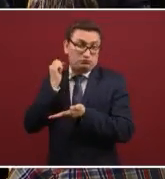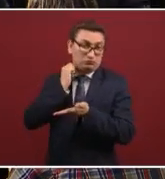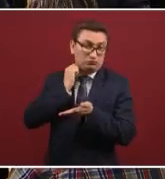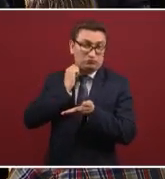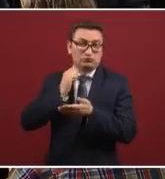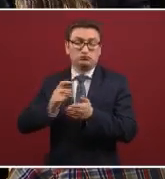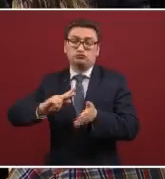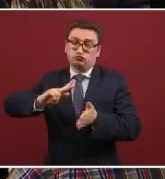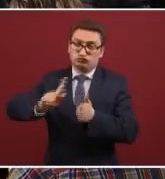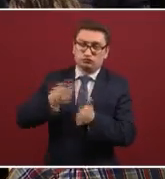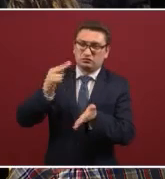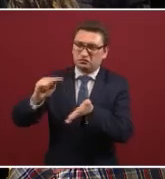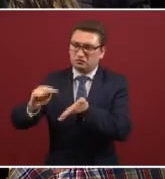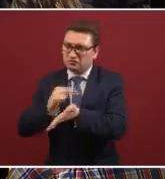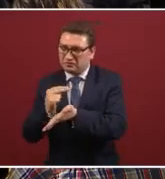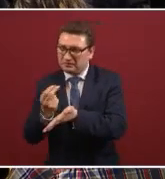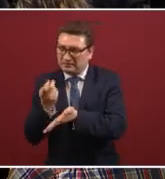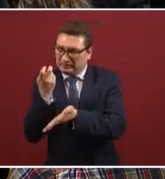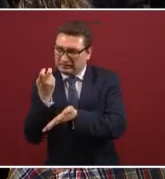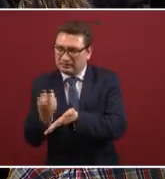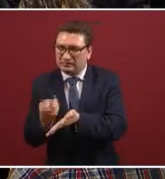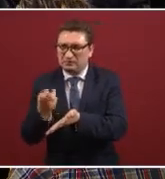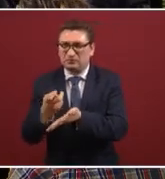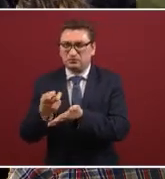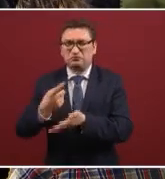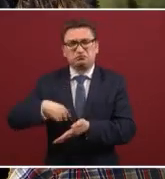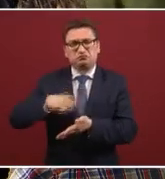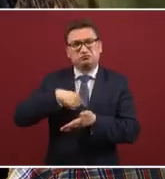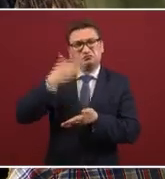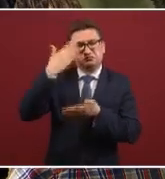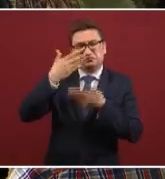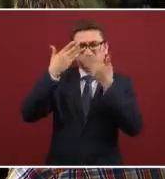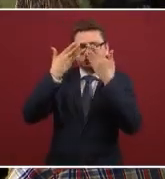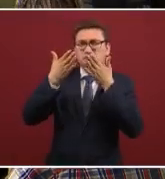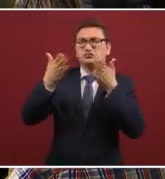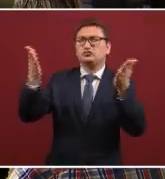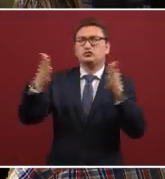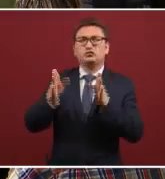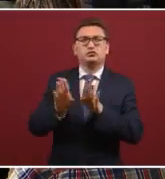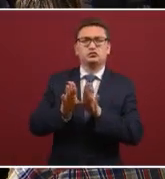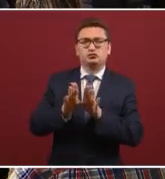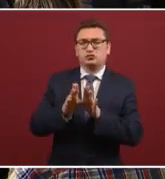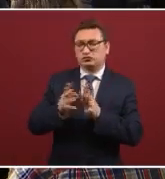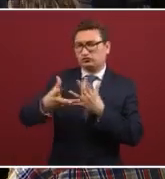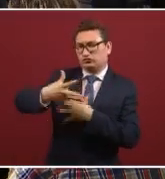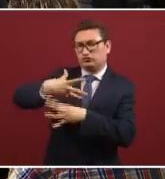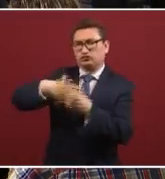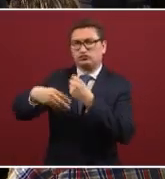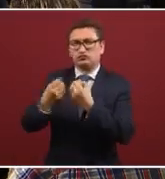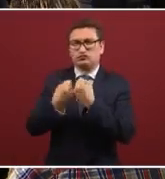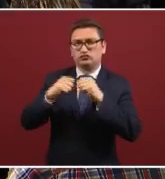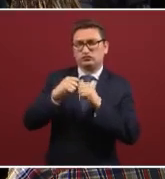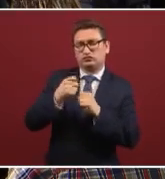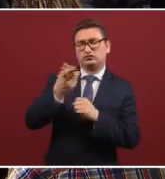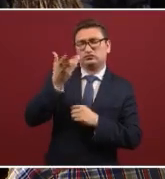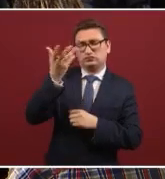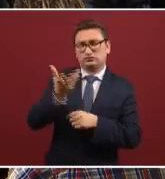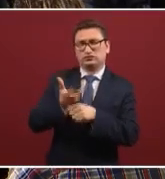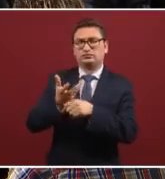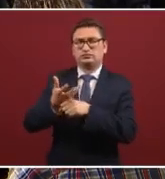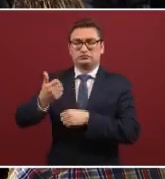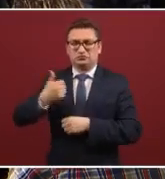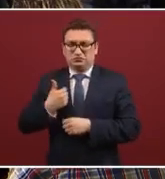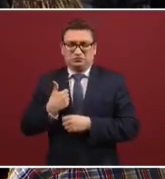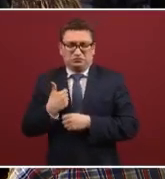abre una nueva perspectiva en la relación con nuestros dos socios de América Latina? En